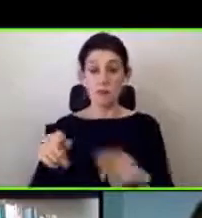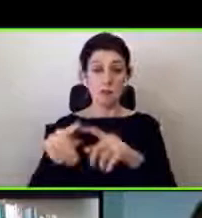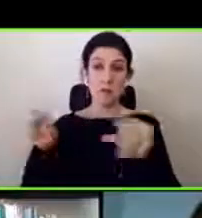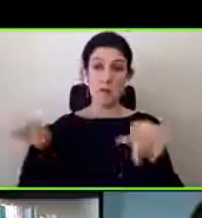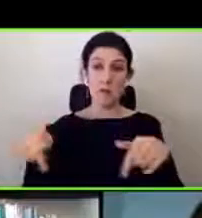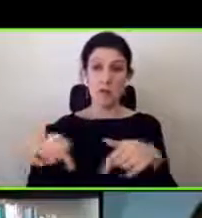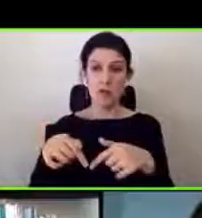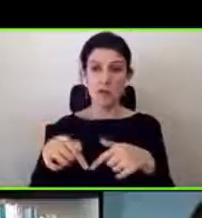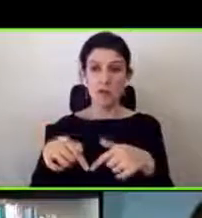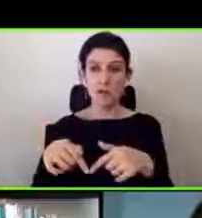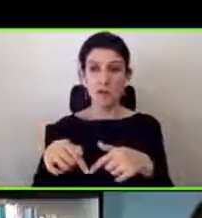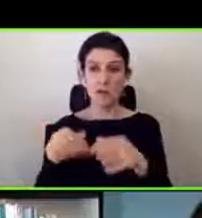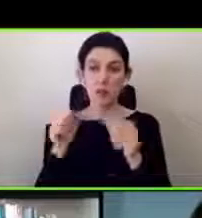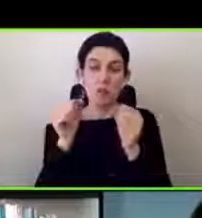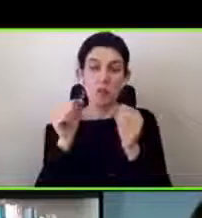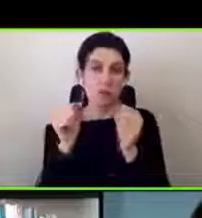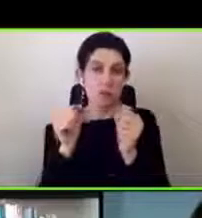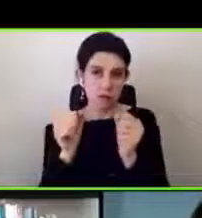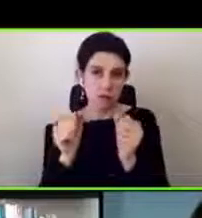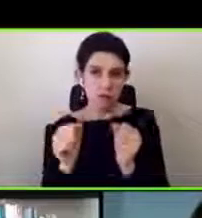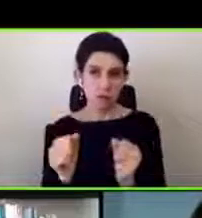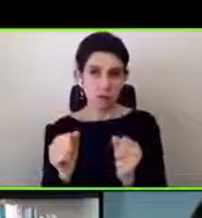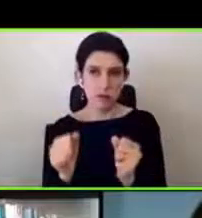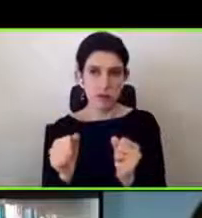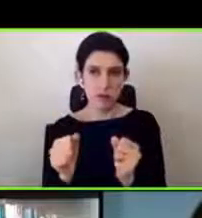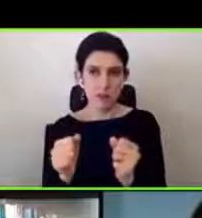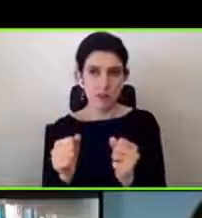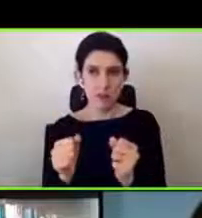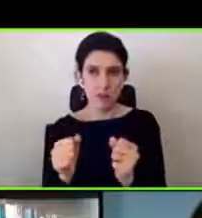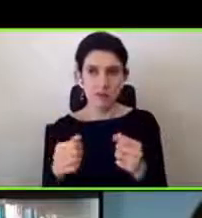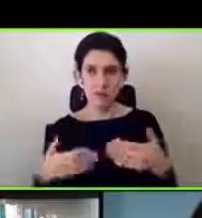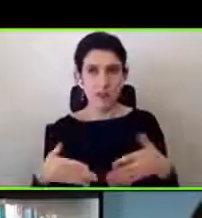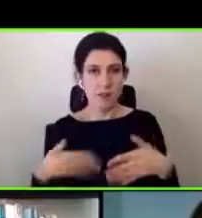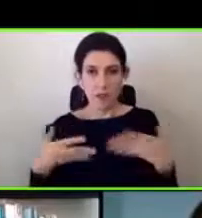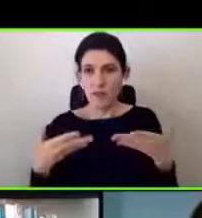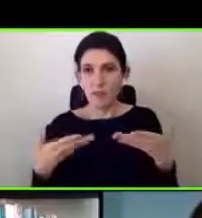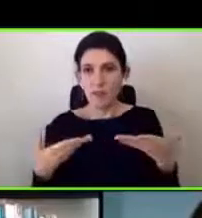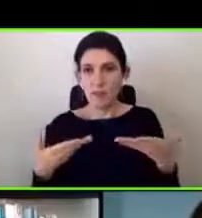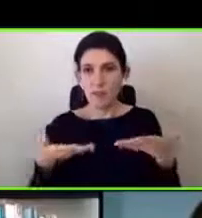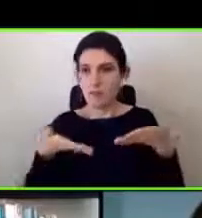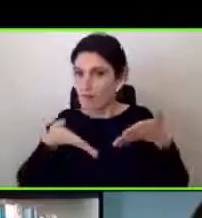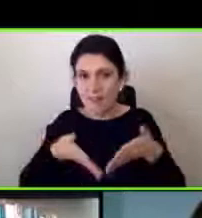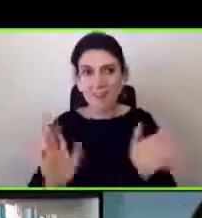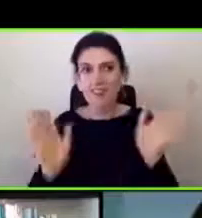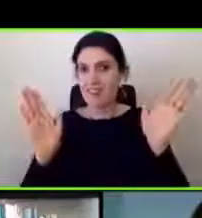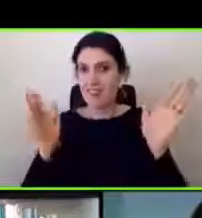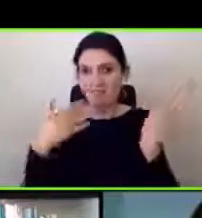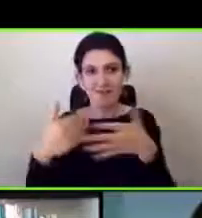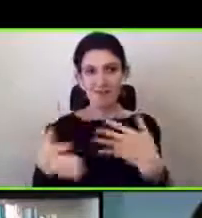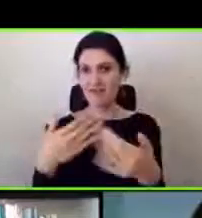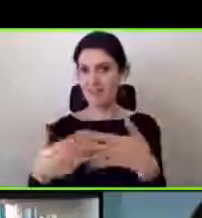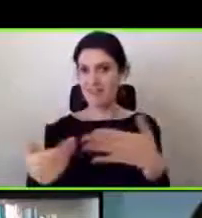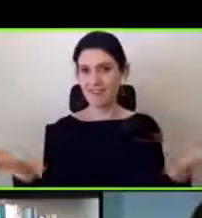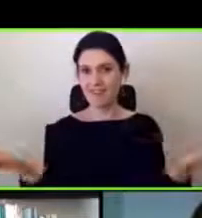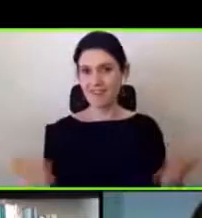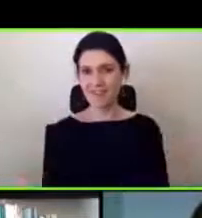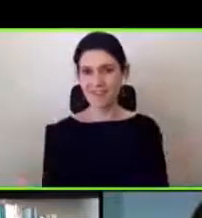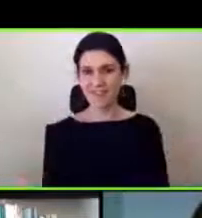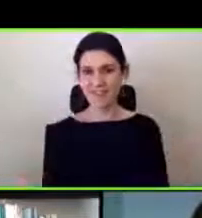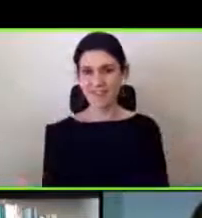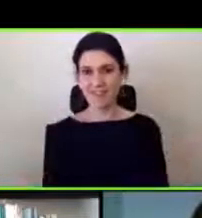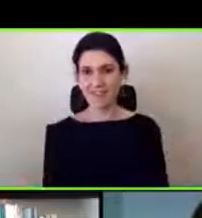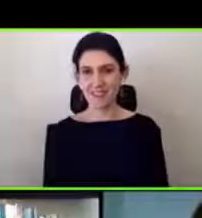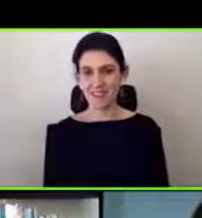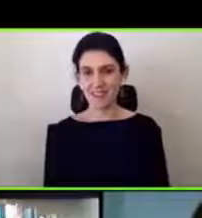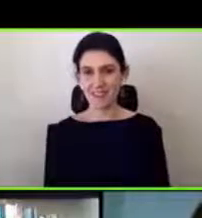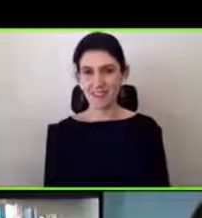pues funciona, la motivación nace, así fluye maravillosamente. Sí,